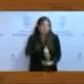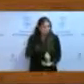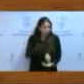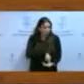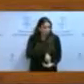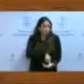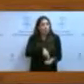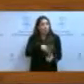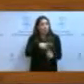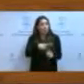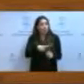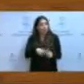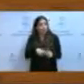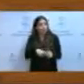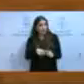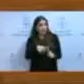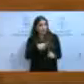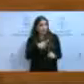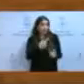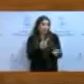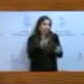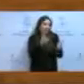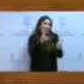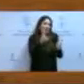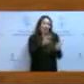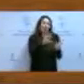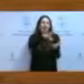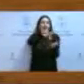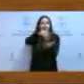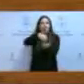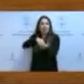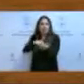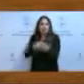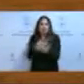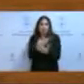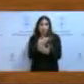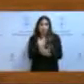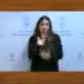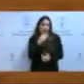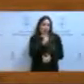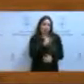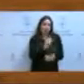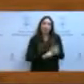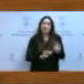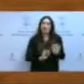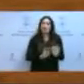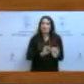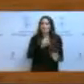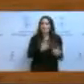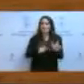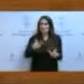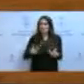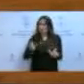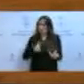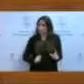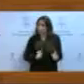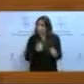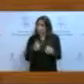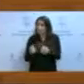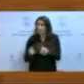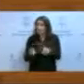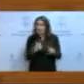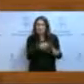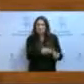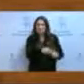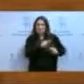dice, el asunto de los centros de día y, en concreto, del tema del personal necesario. Y usted me habla del